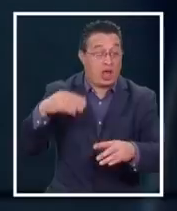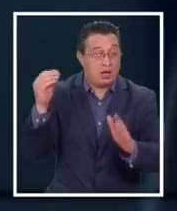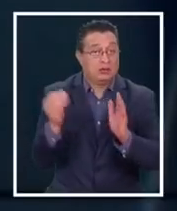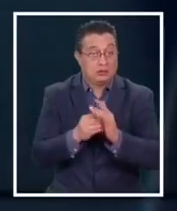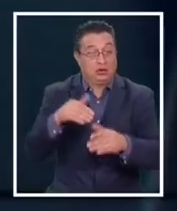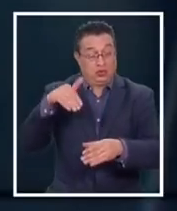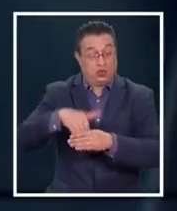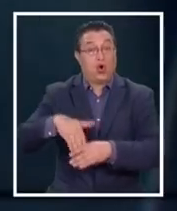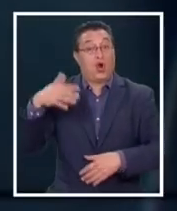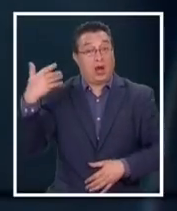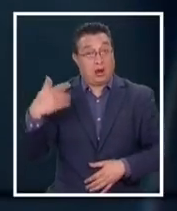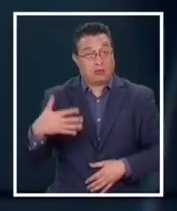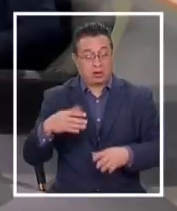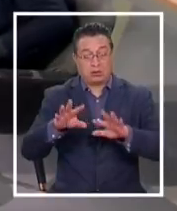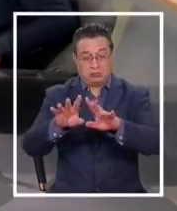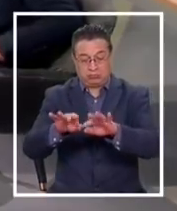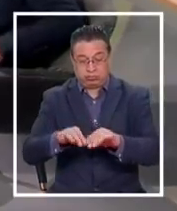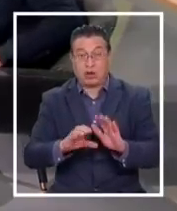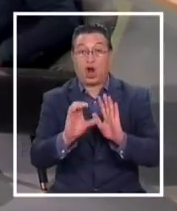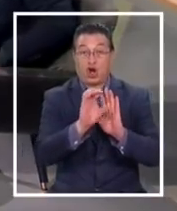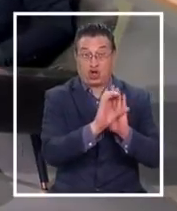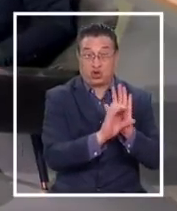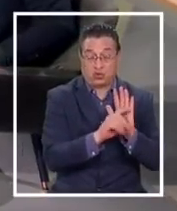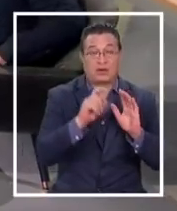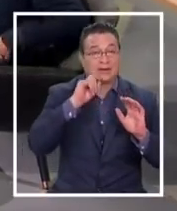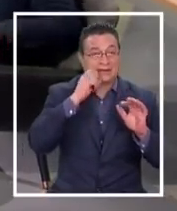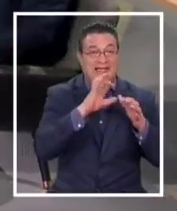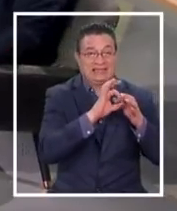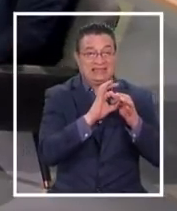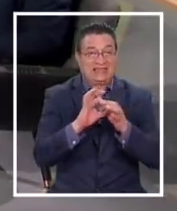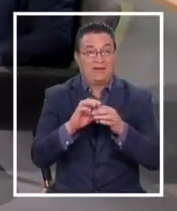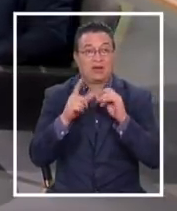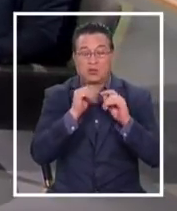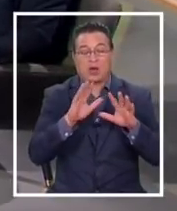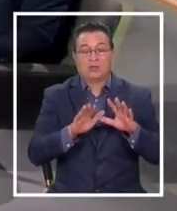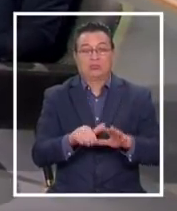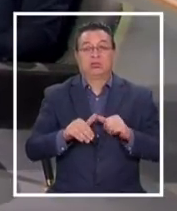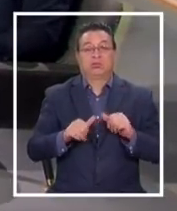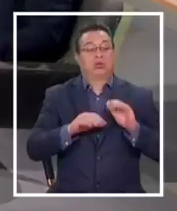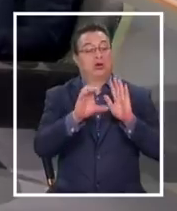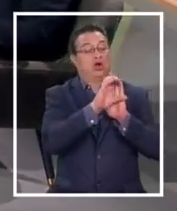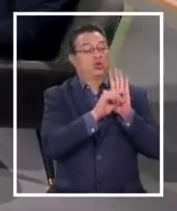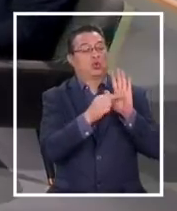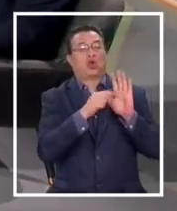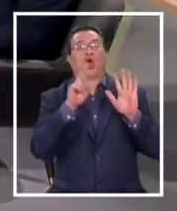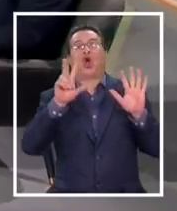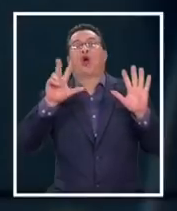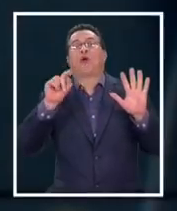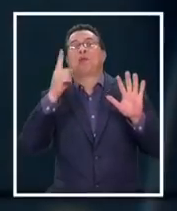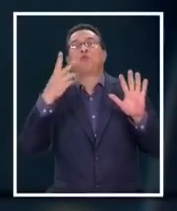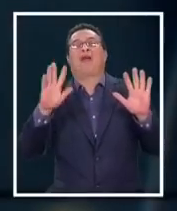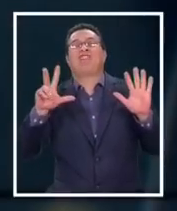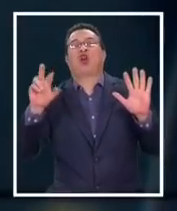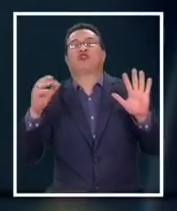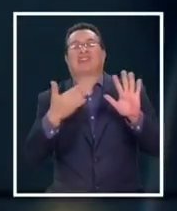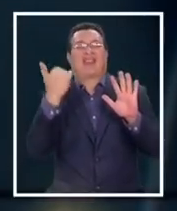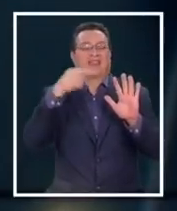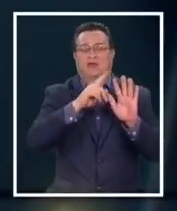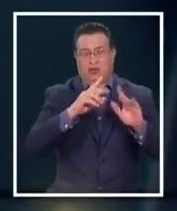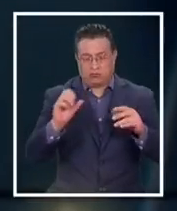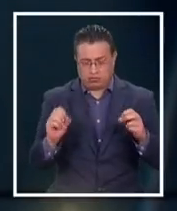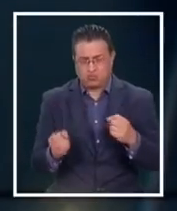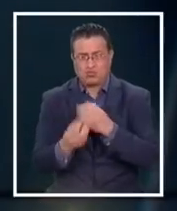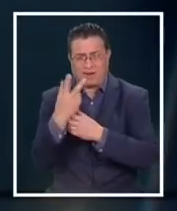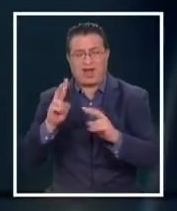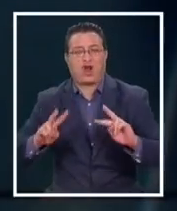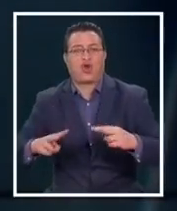votación, tanto en los constituyentes, en lo que significa dejar de parapetarse en la Constitución del 80 y poder construir una Constitución entre